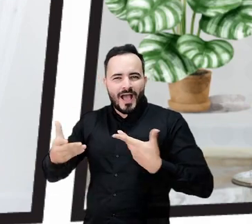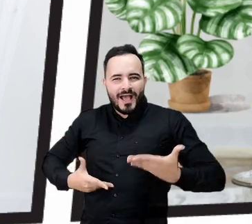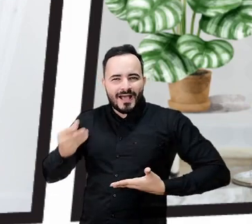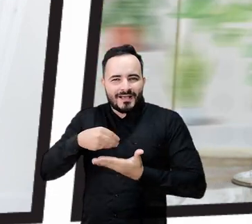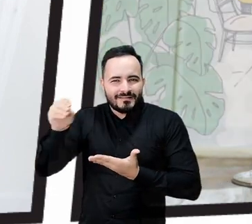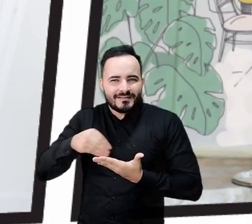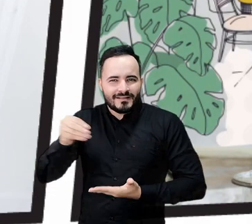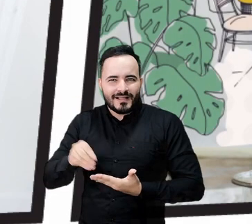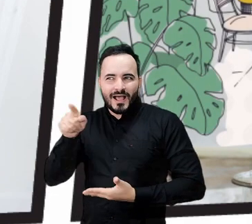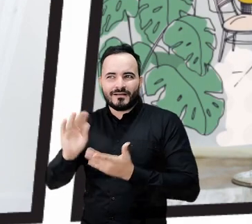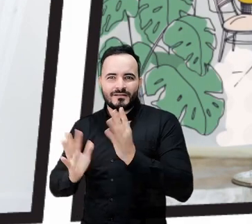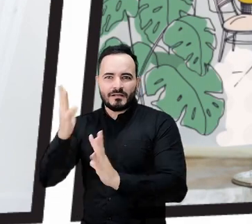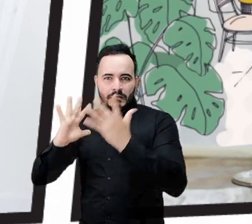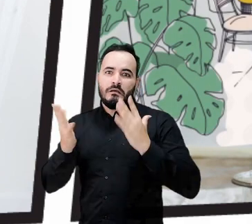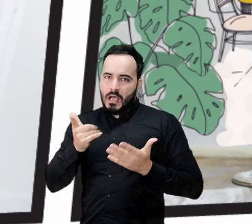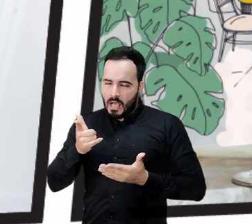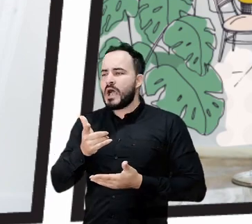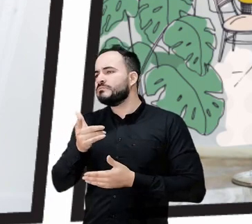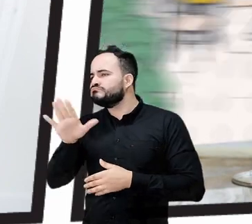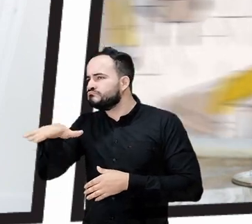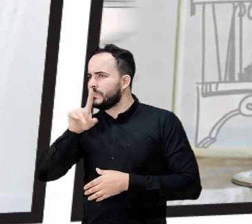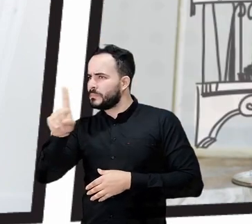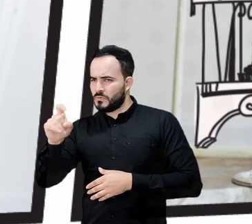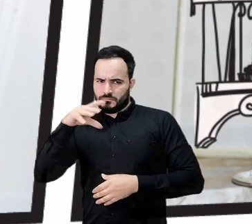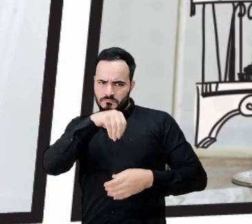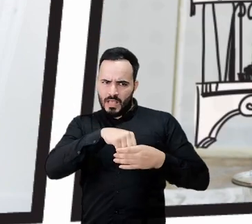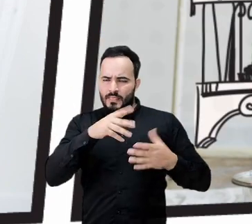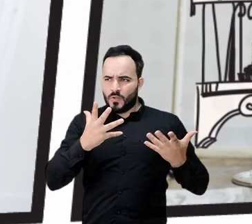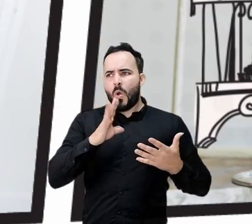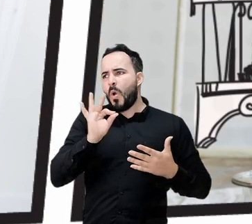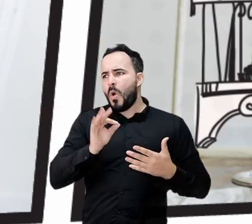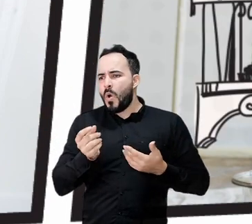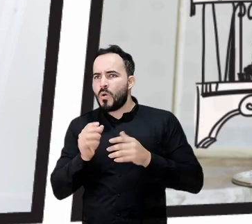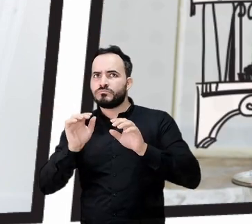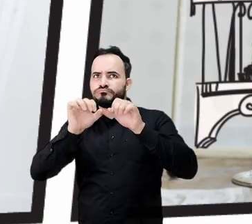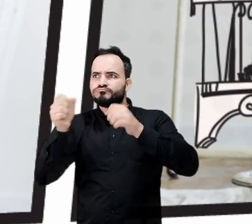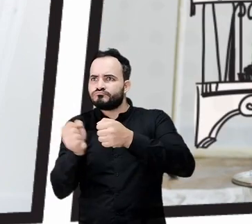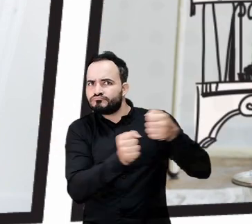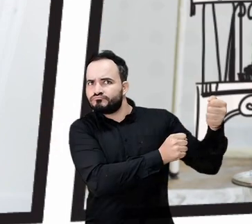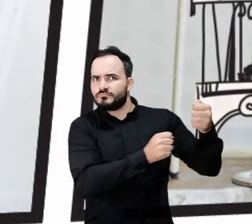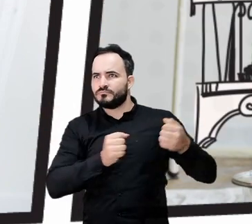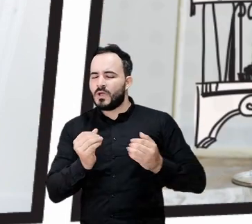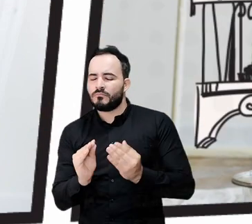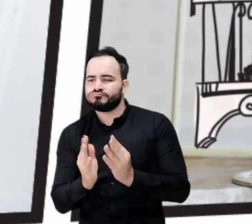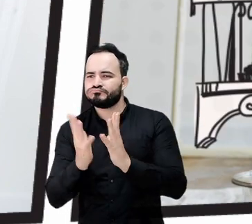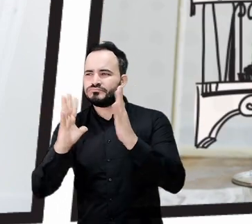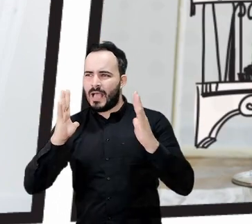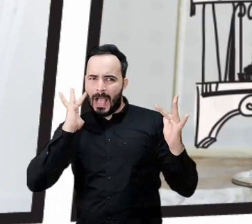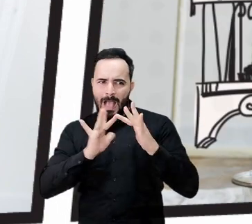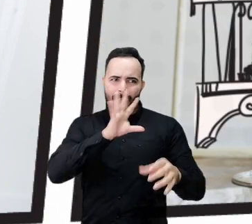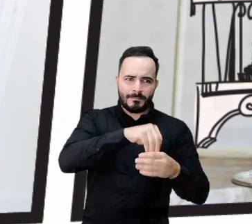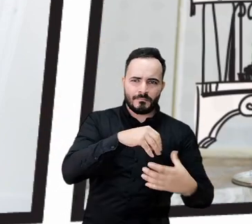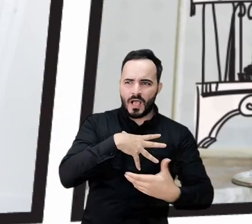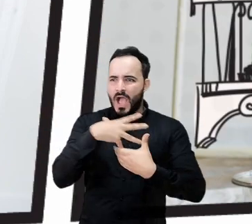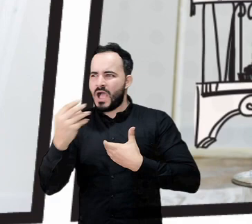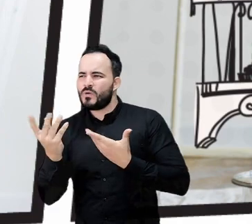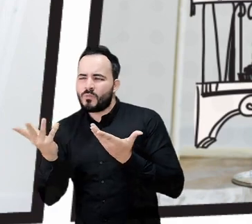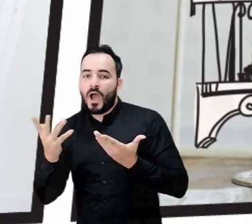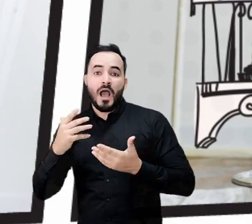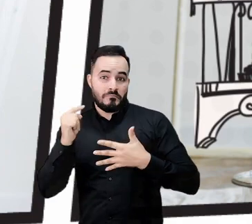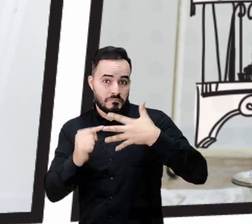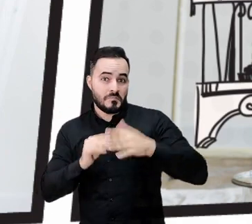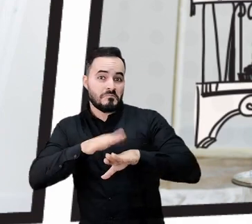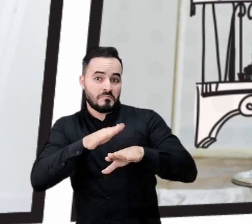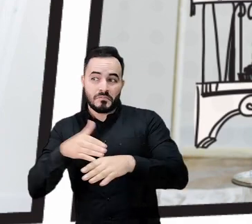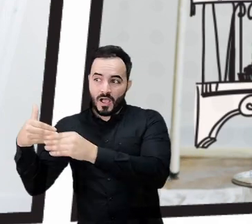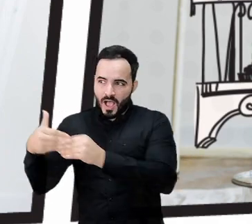de plantas funcionan para el interior y cuáles deben estar en el balcón o cerca de la ventana. Son una gran y económica elección para darle